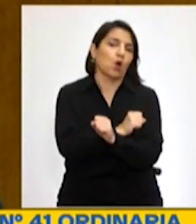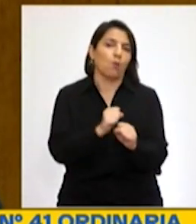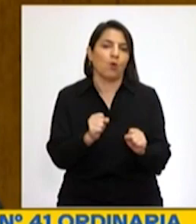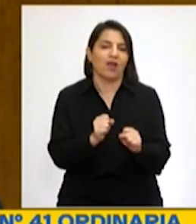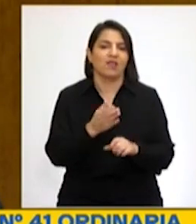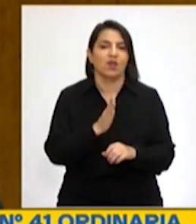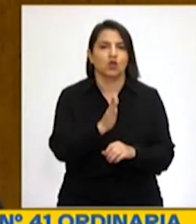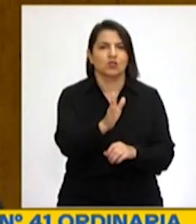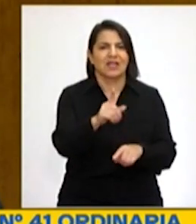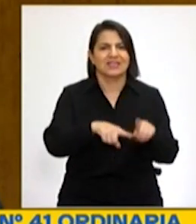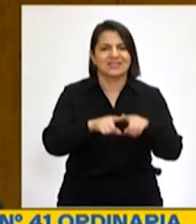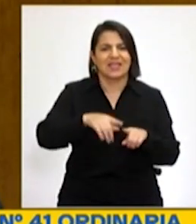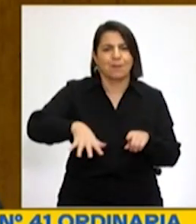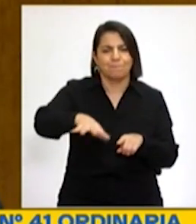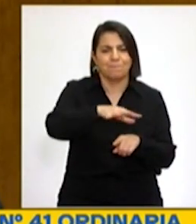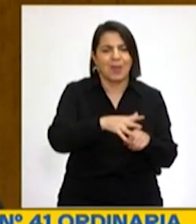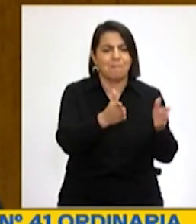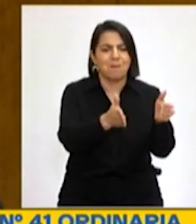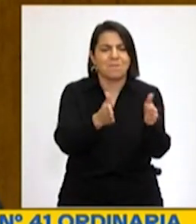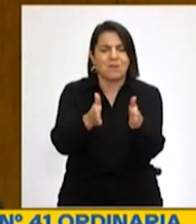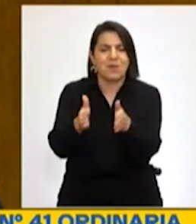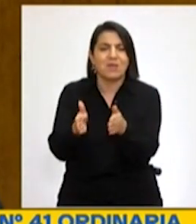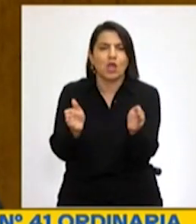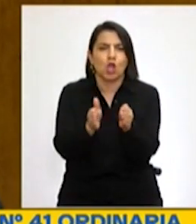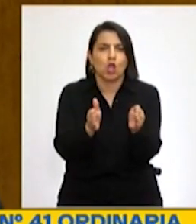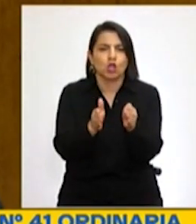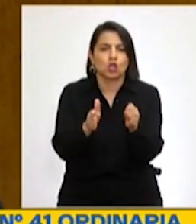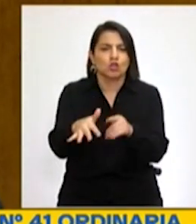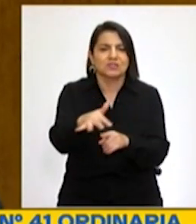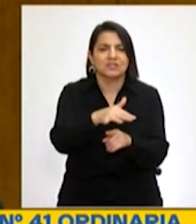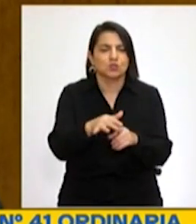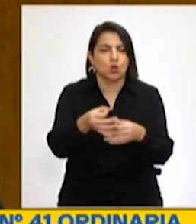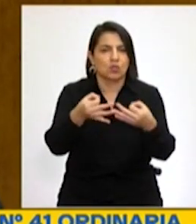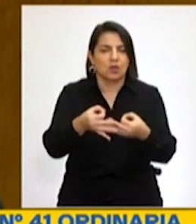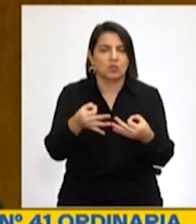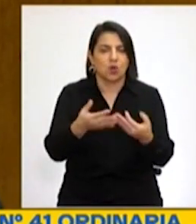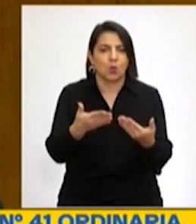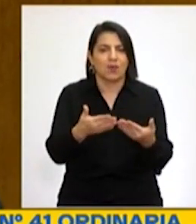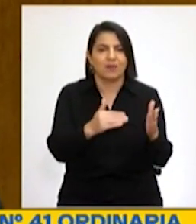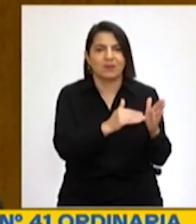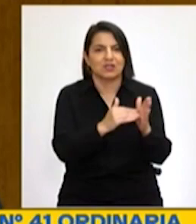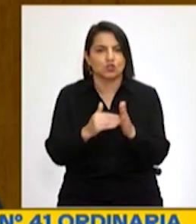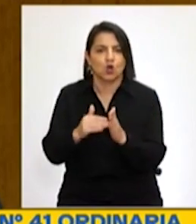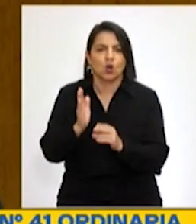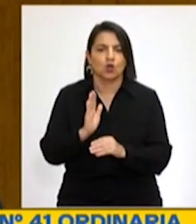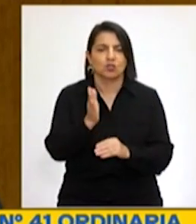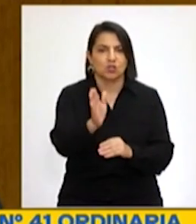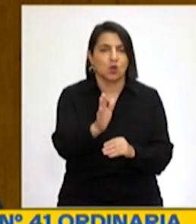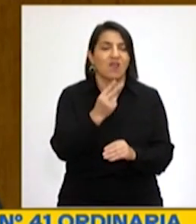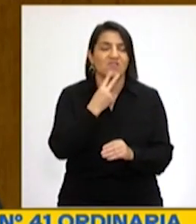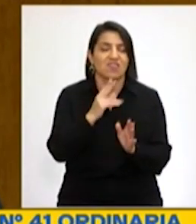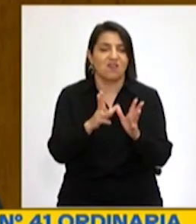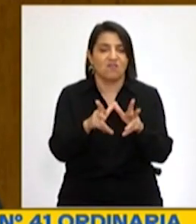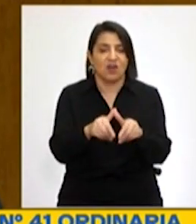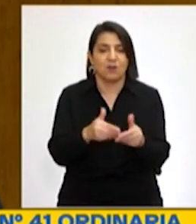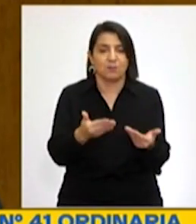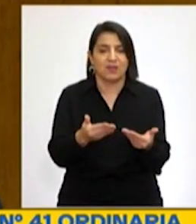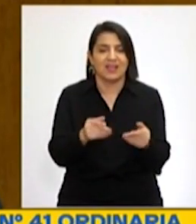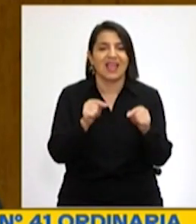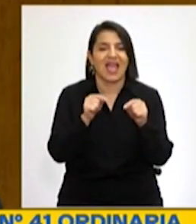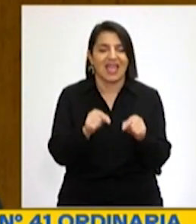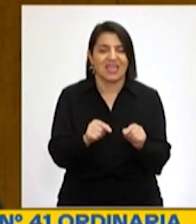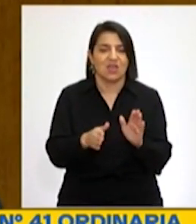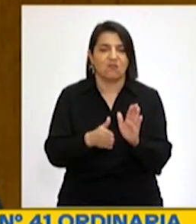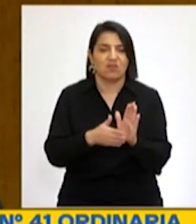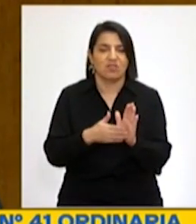de esos pequeños loteos de esos pequeños predios condiciones adecuadas para sustentar razonablemente la vida de una familia hay allí